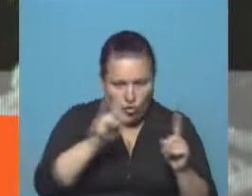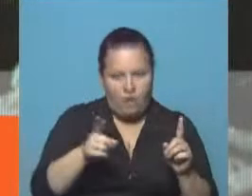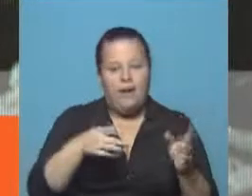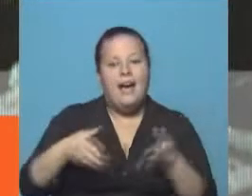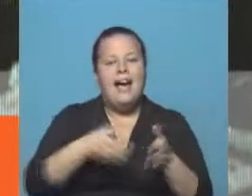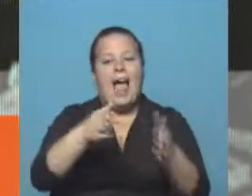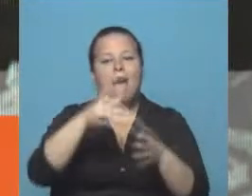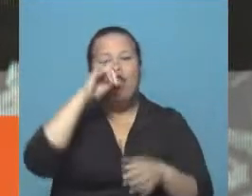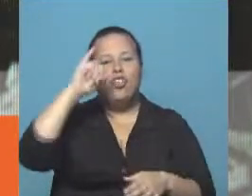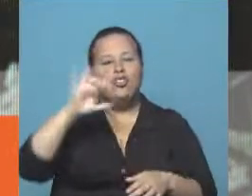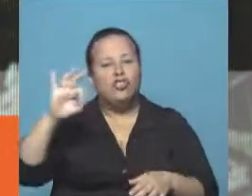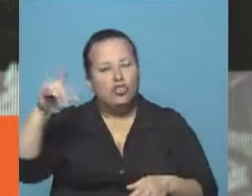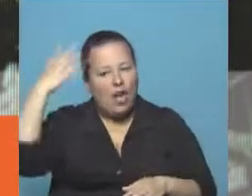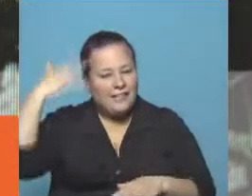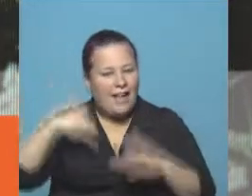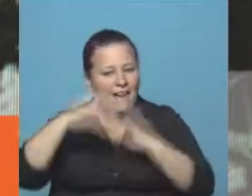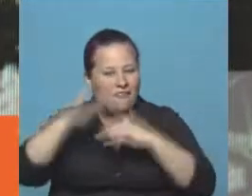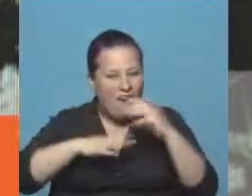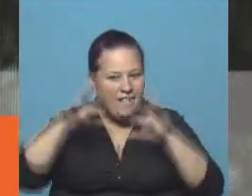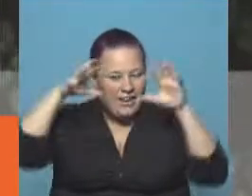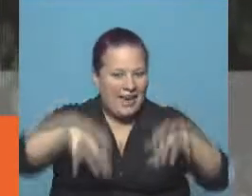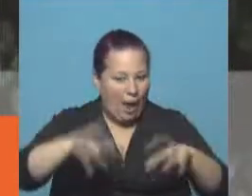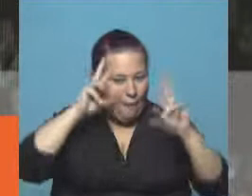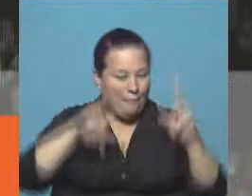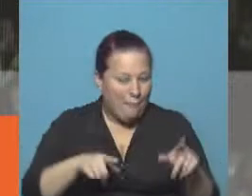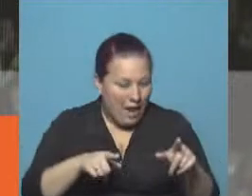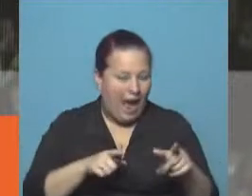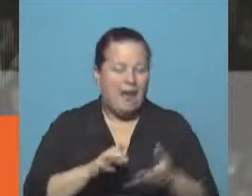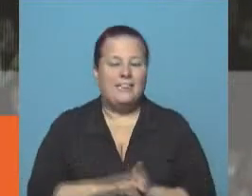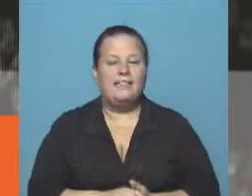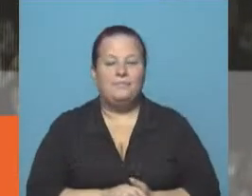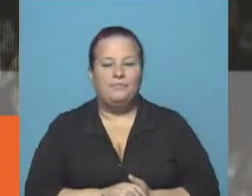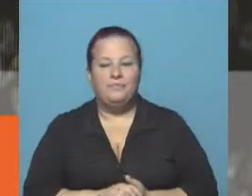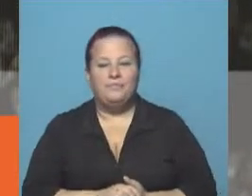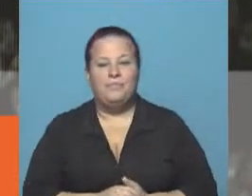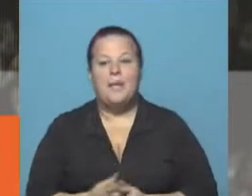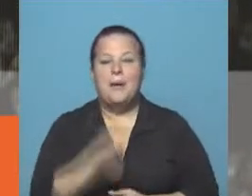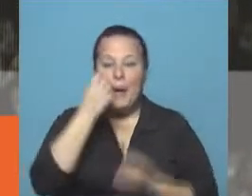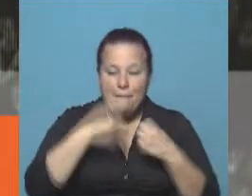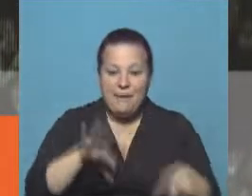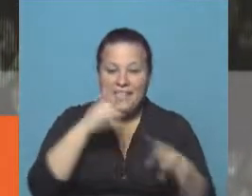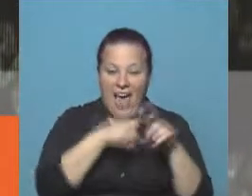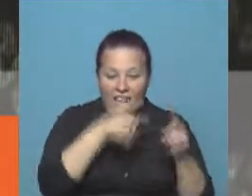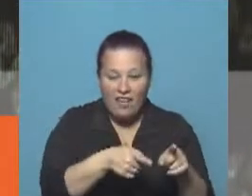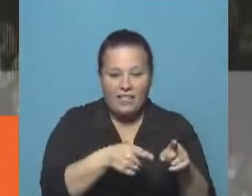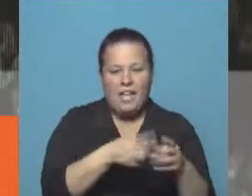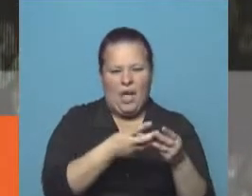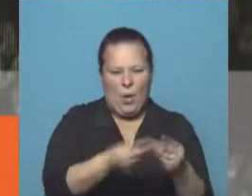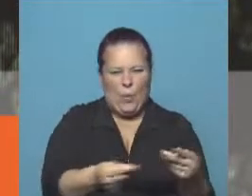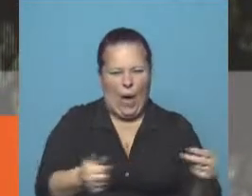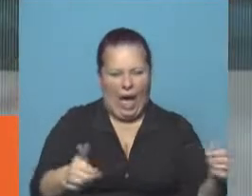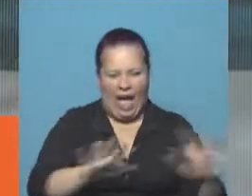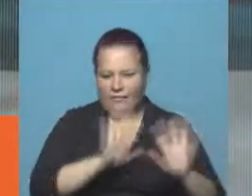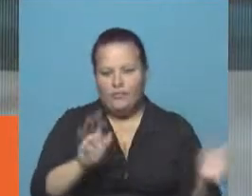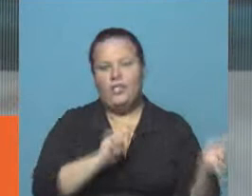caminos del Jardín Zoológico donde se había hecho o planificado el principio del festejo, estaban embarrados,